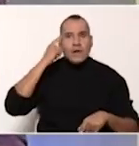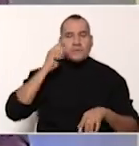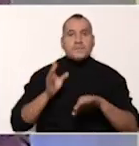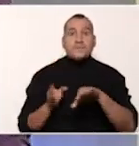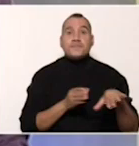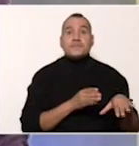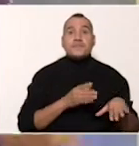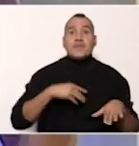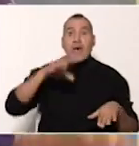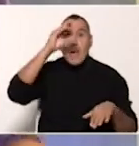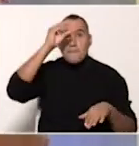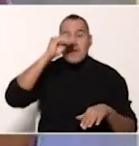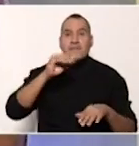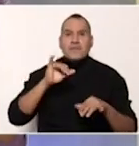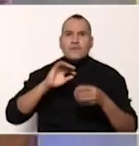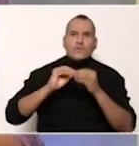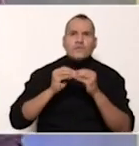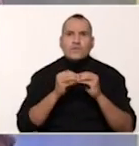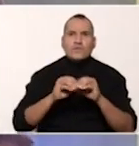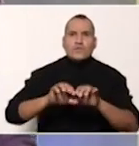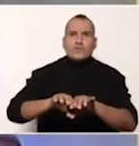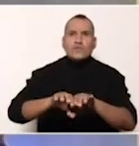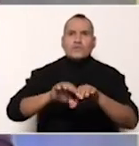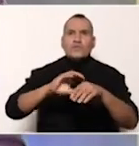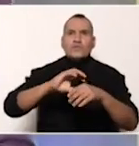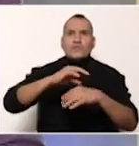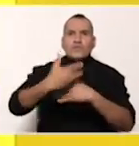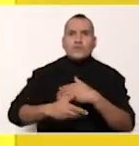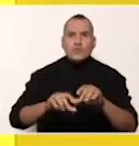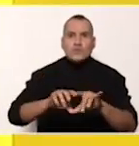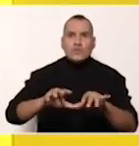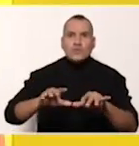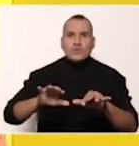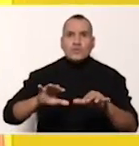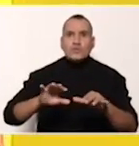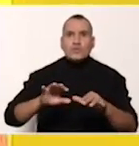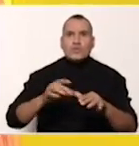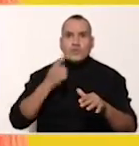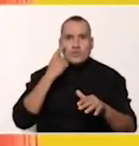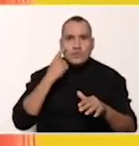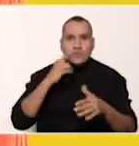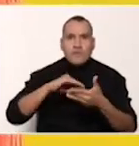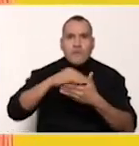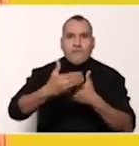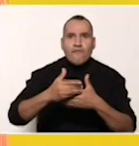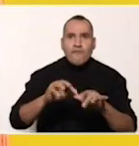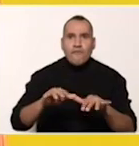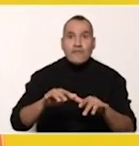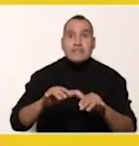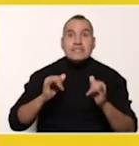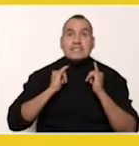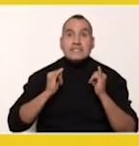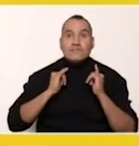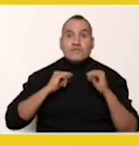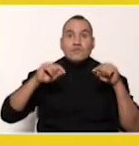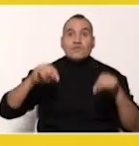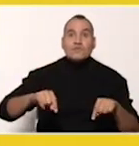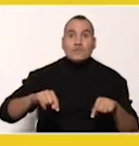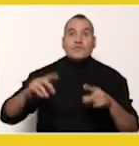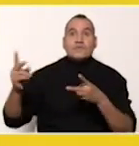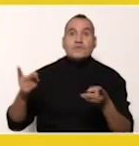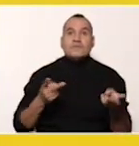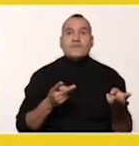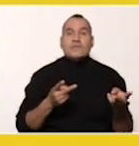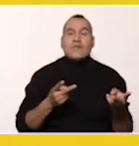Bolivariana de Informática y Telemática, Fundavit, nos los explicará. Así es, quédese con nosotros, disfrute de cada una de estas actividades y también los invitamos a